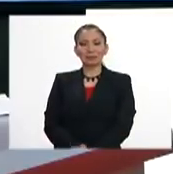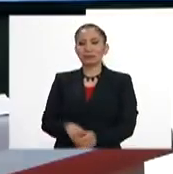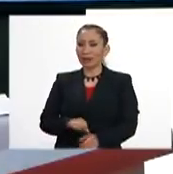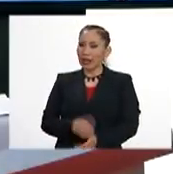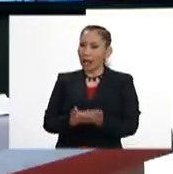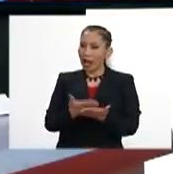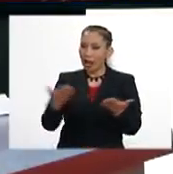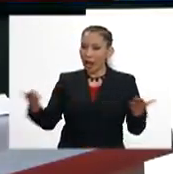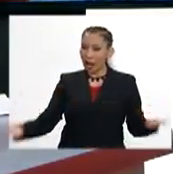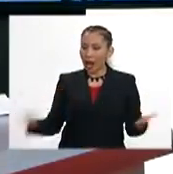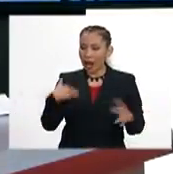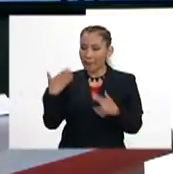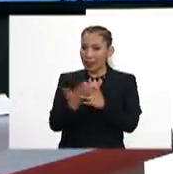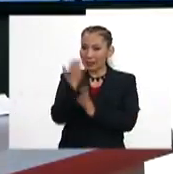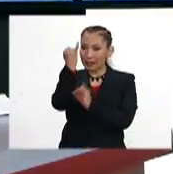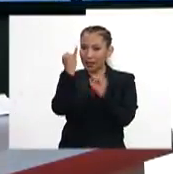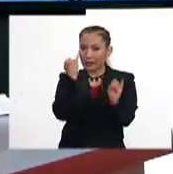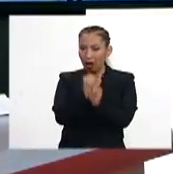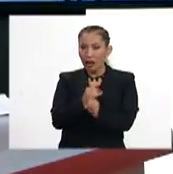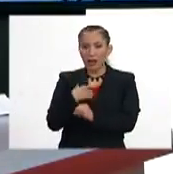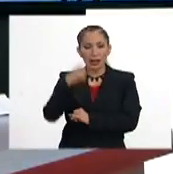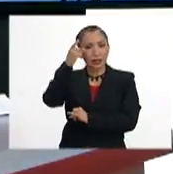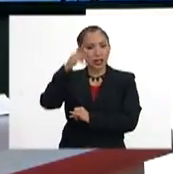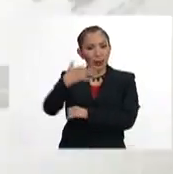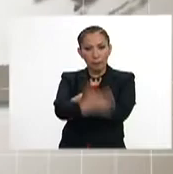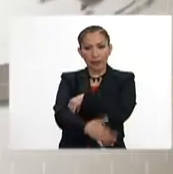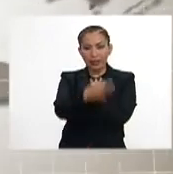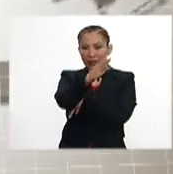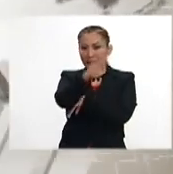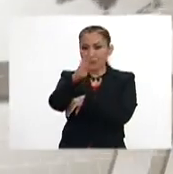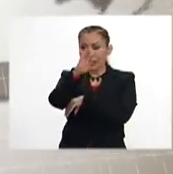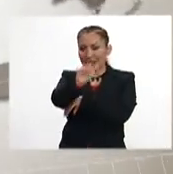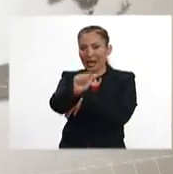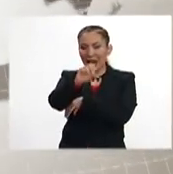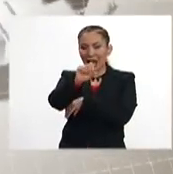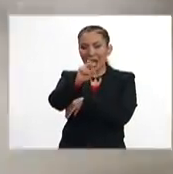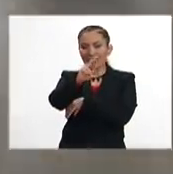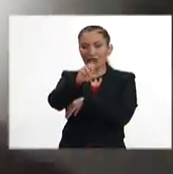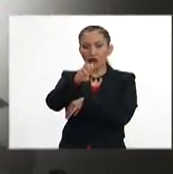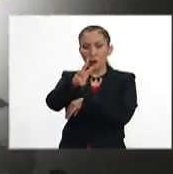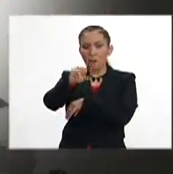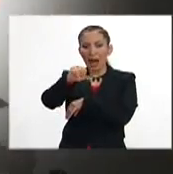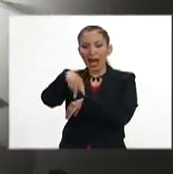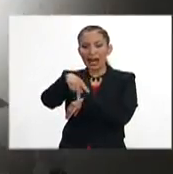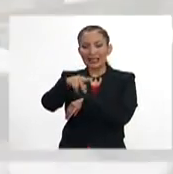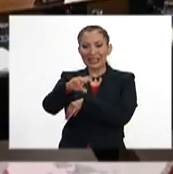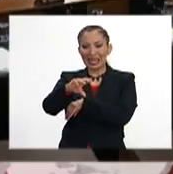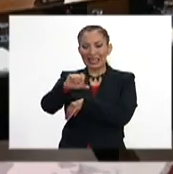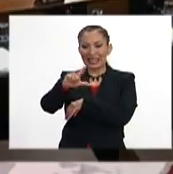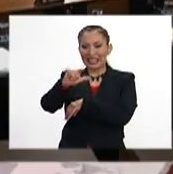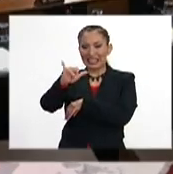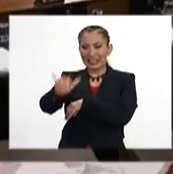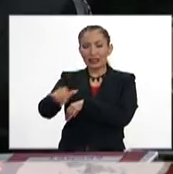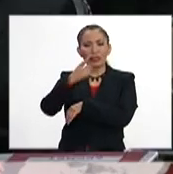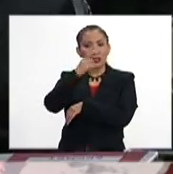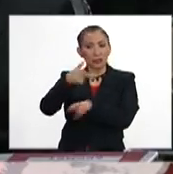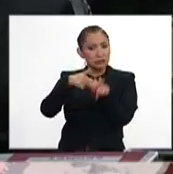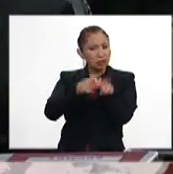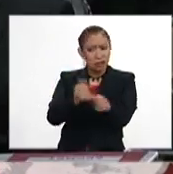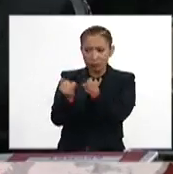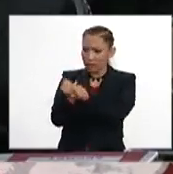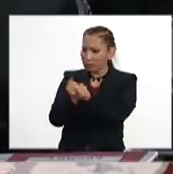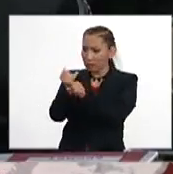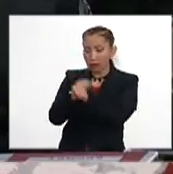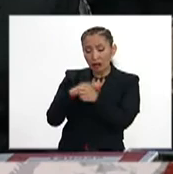Vámonos a la sección internacional. El director interino del FBI, Andrew McCabe, aseguró que no cesarán las investigaciones sobre